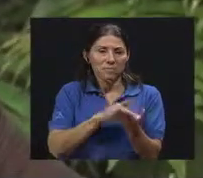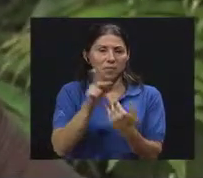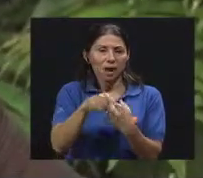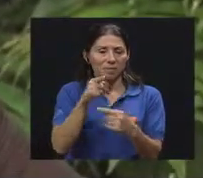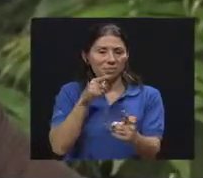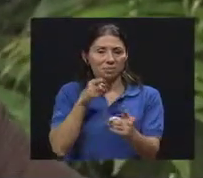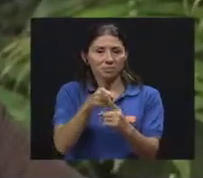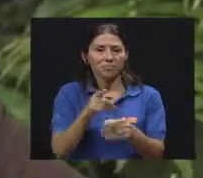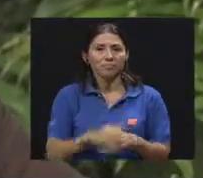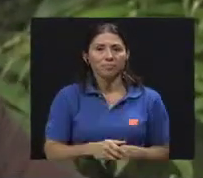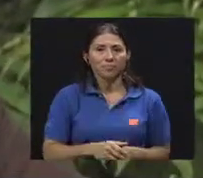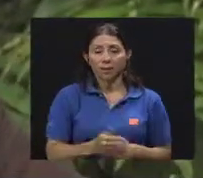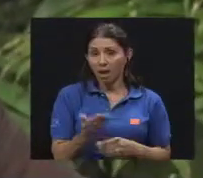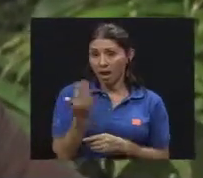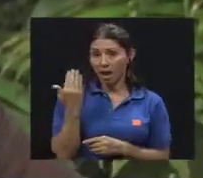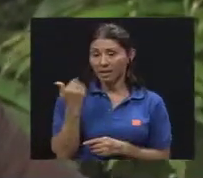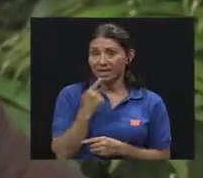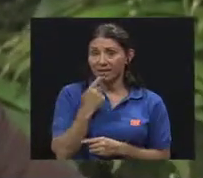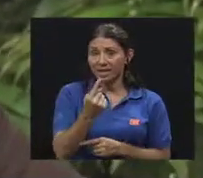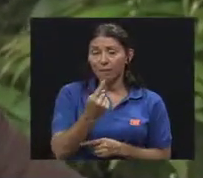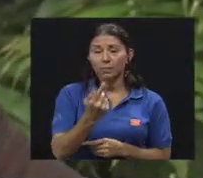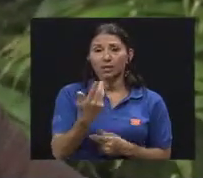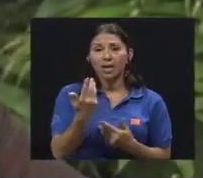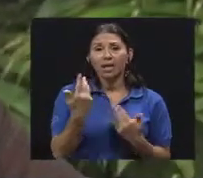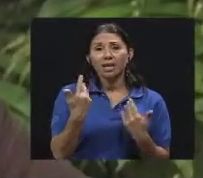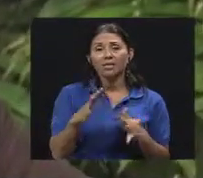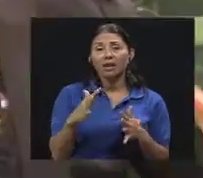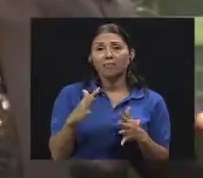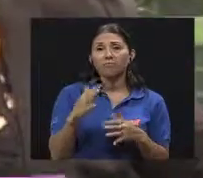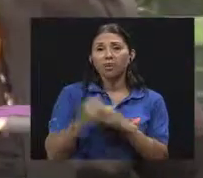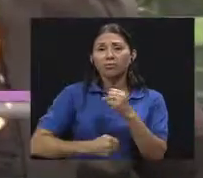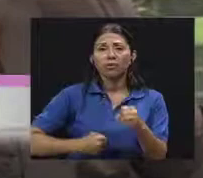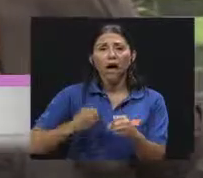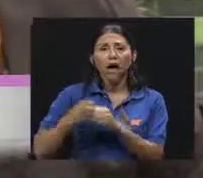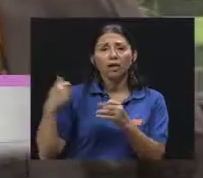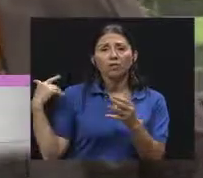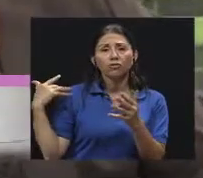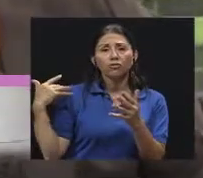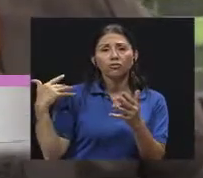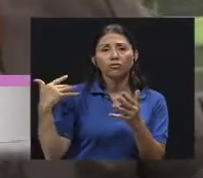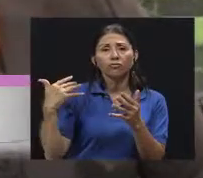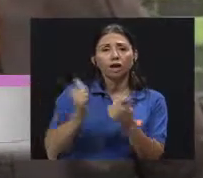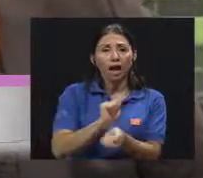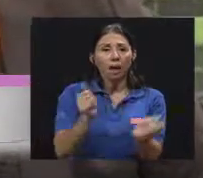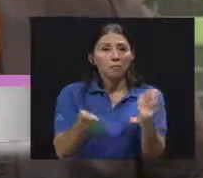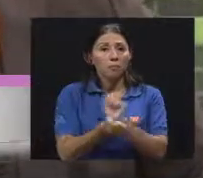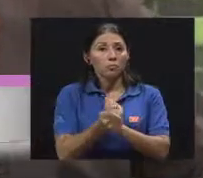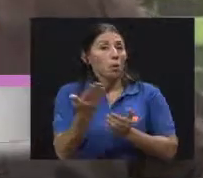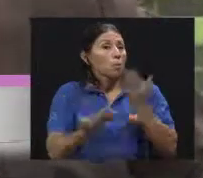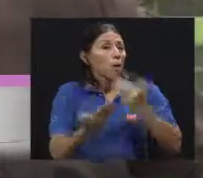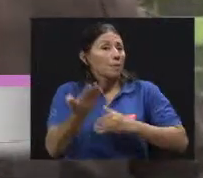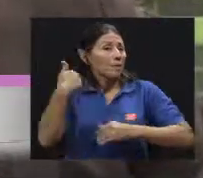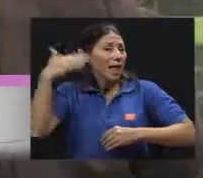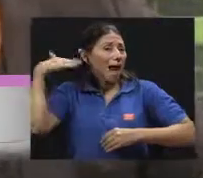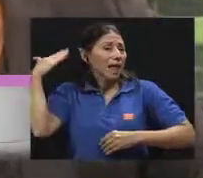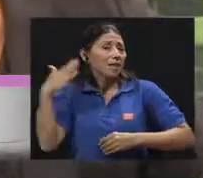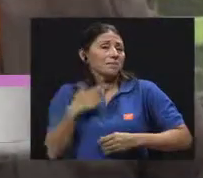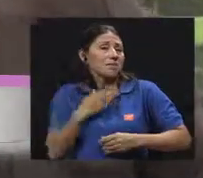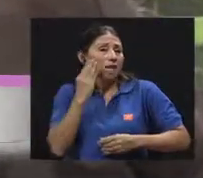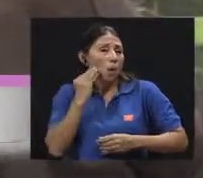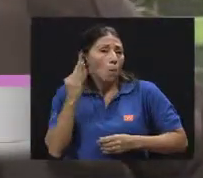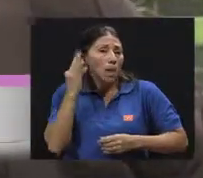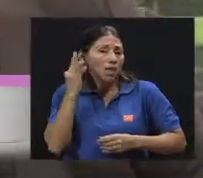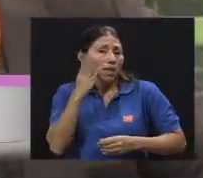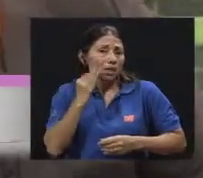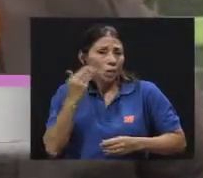programas. Decíamos hace unos instantes que ha ido cambiando con el transcurso de los años. Antes, probablemente en la época de mis abuelitas o mis abuelitos,